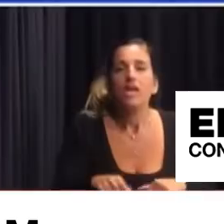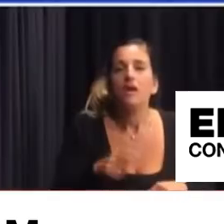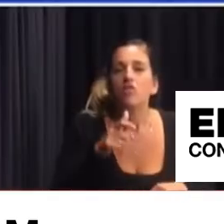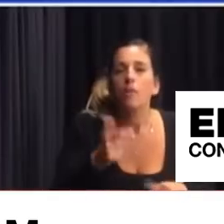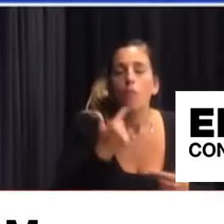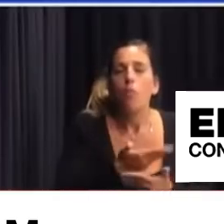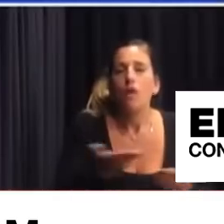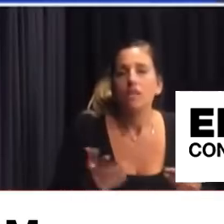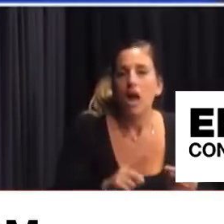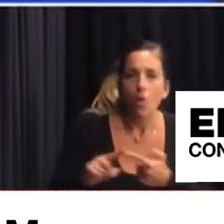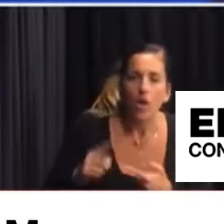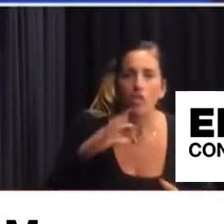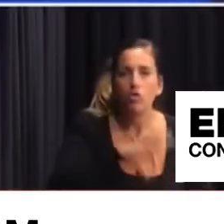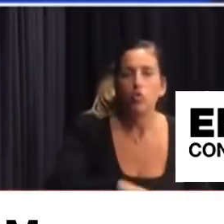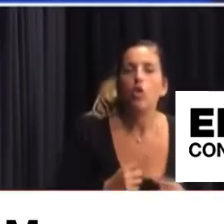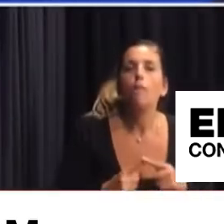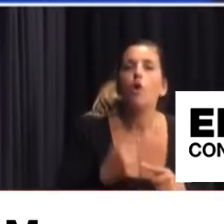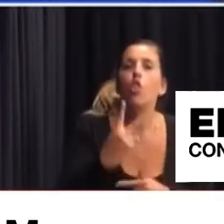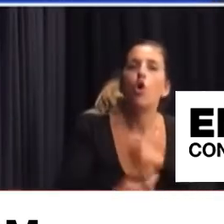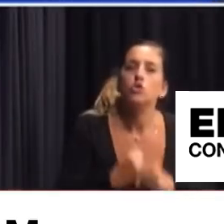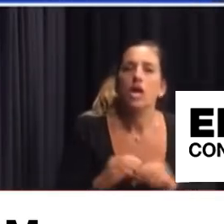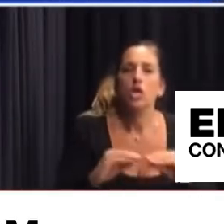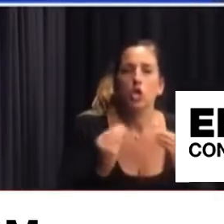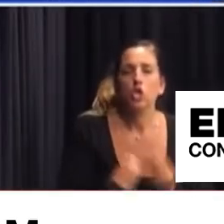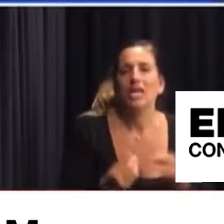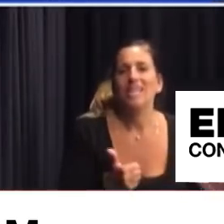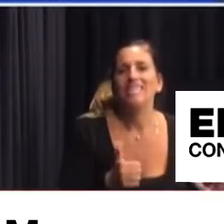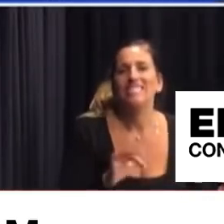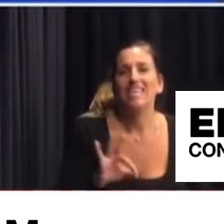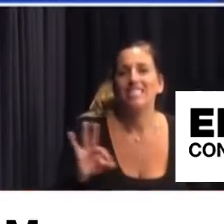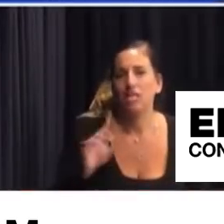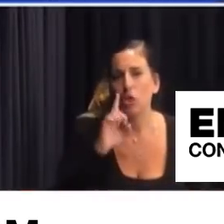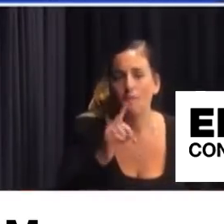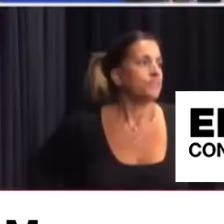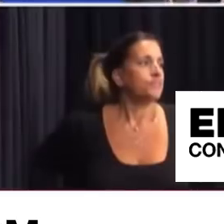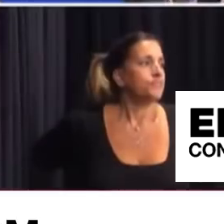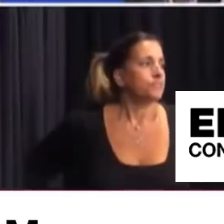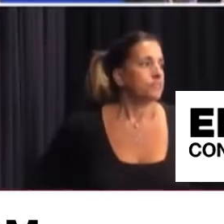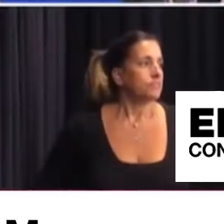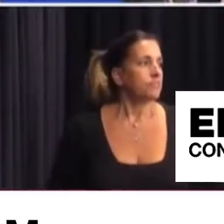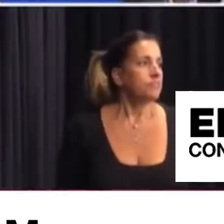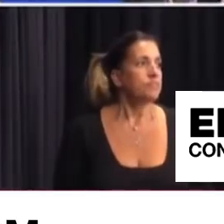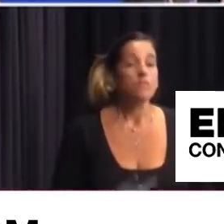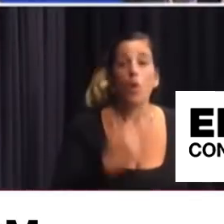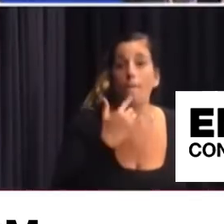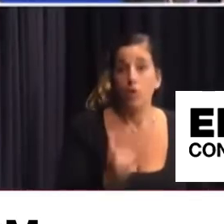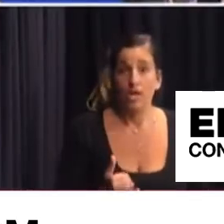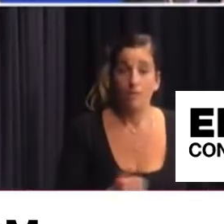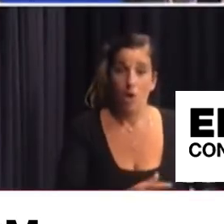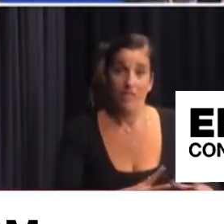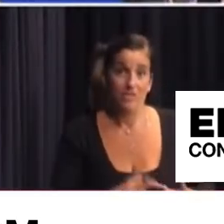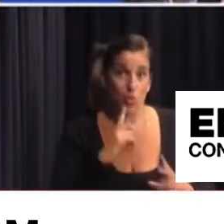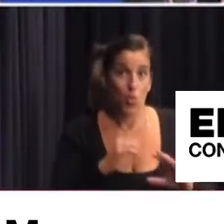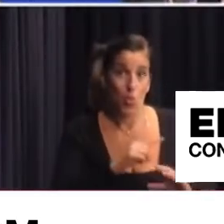primas y una suba de los combustibles, el gobierno uruguayo tomó varias medidas para mitigar el impacto